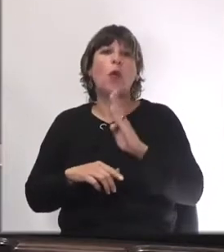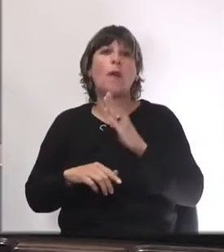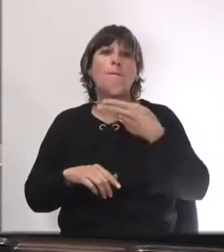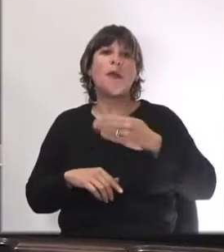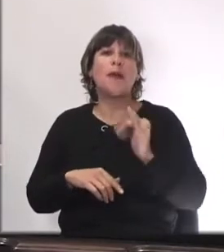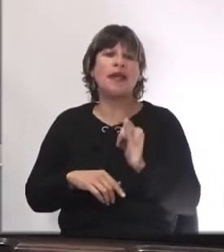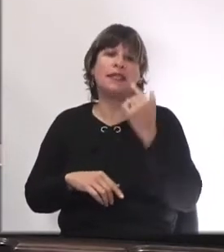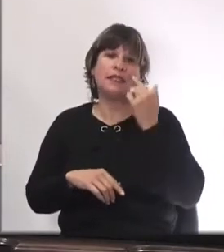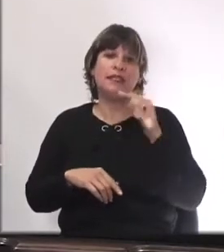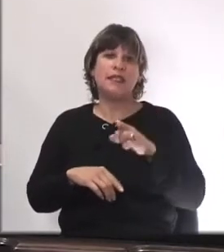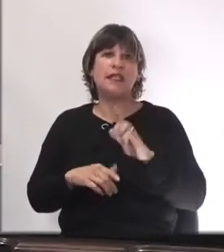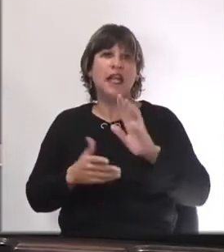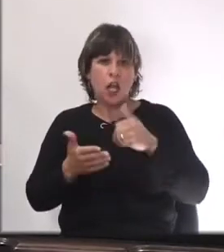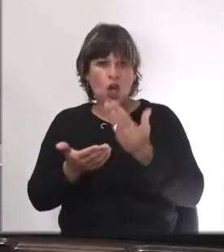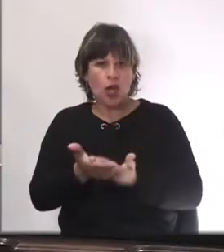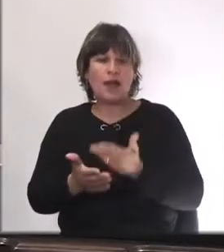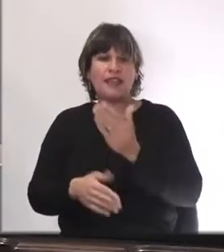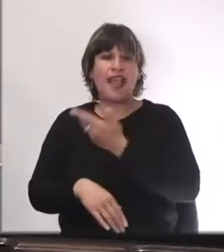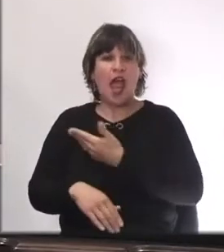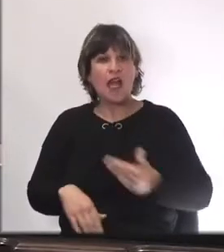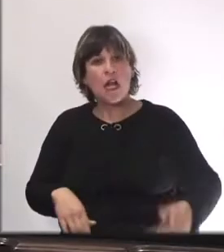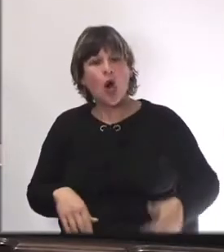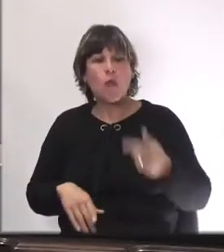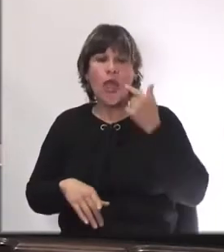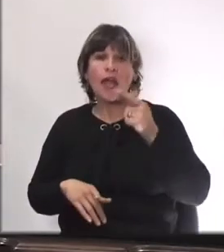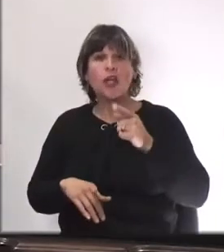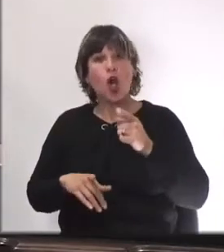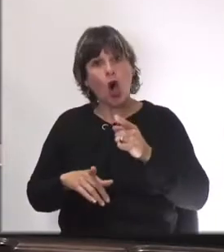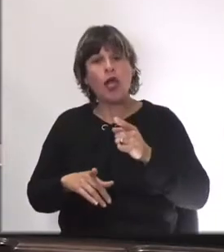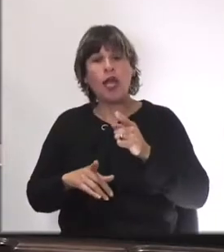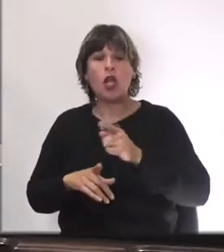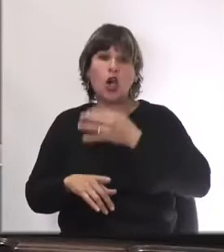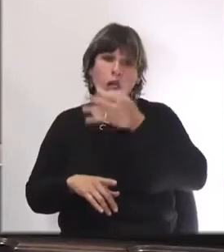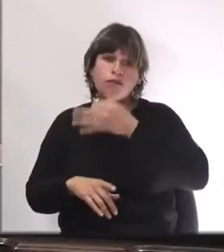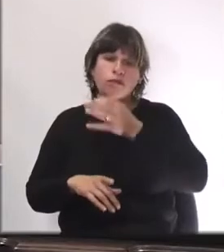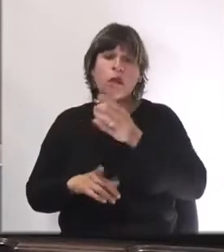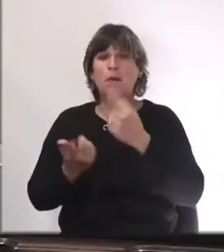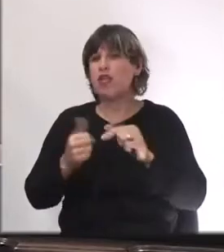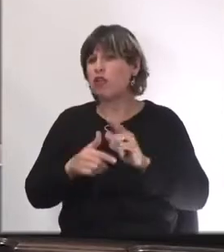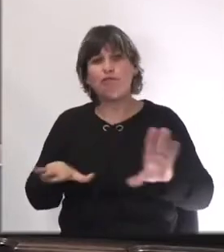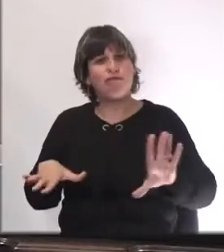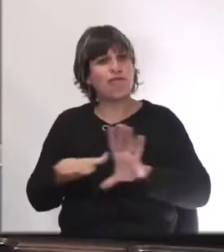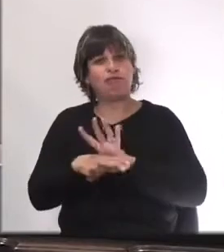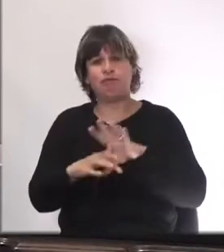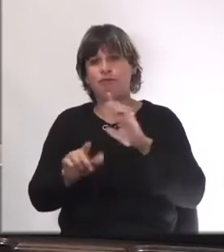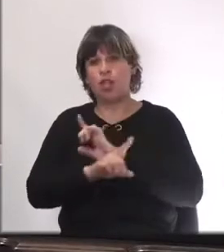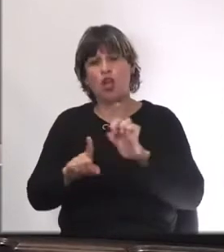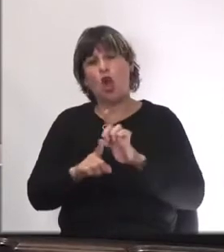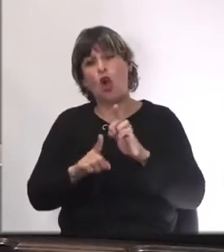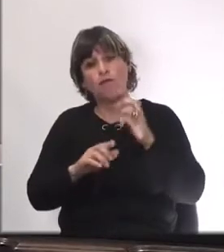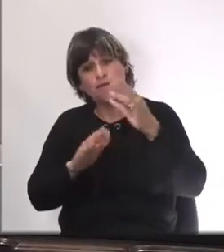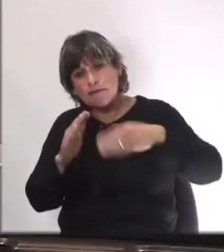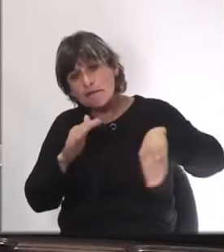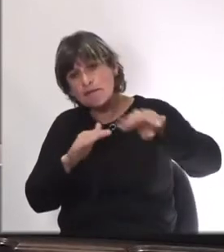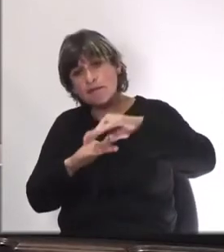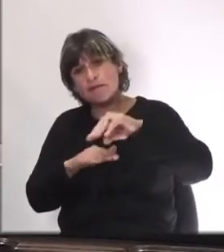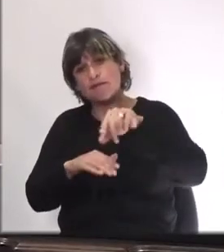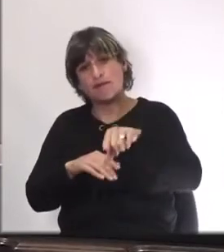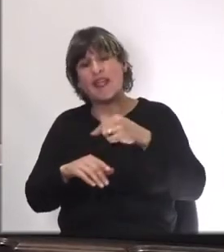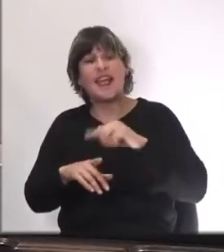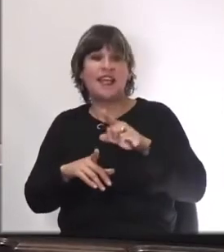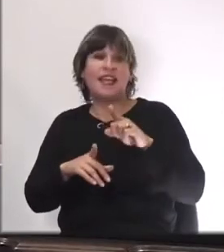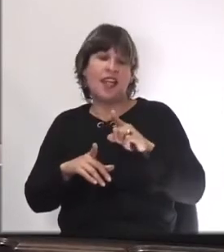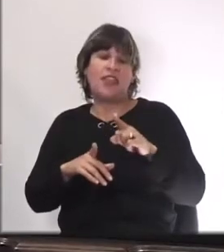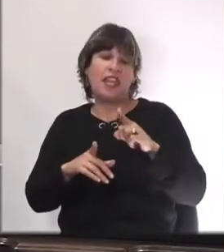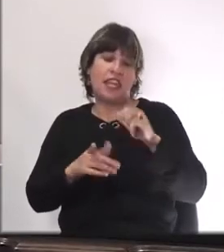plantea el gobierno en su mensaje, pero que no se condice con el resto de los